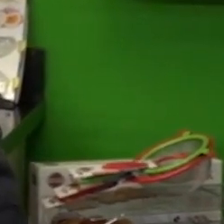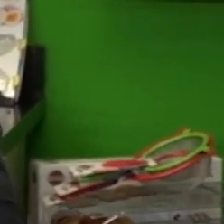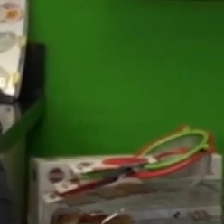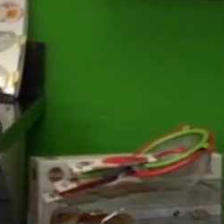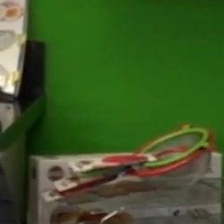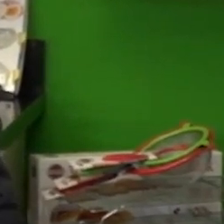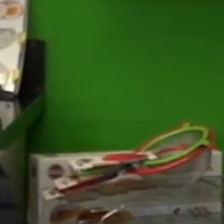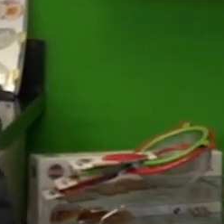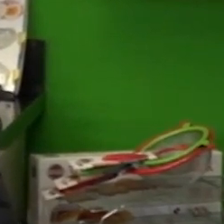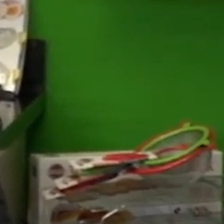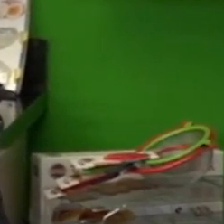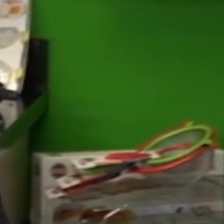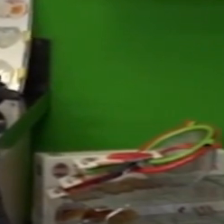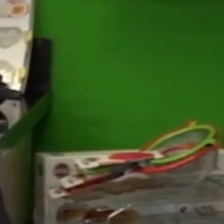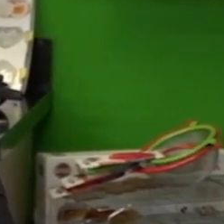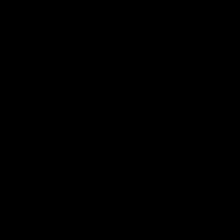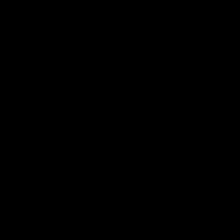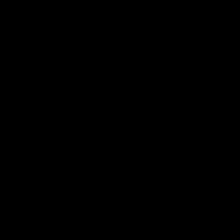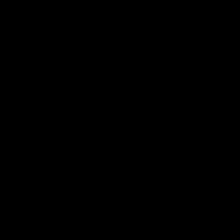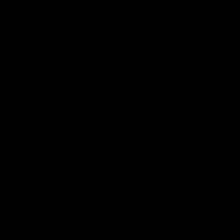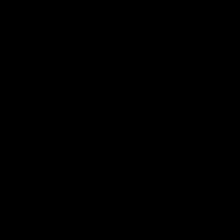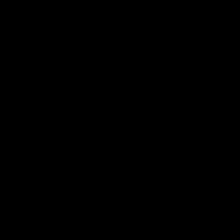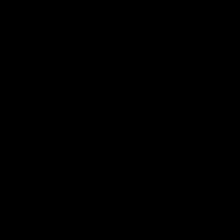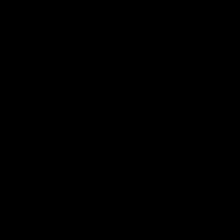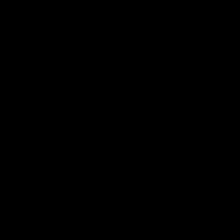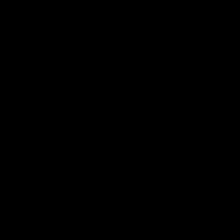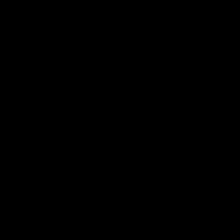los días que estoy frente a ese televisor.